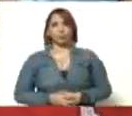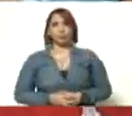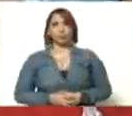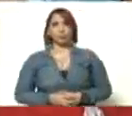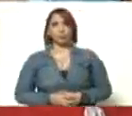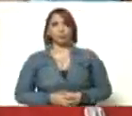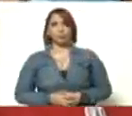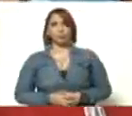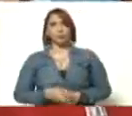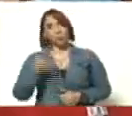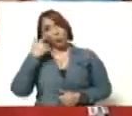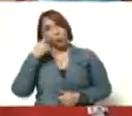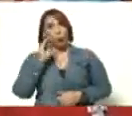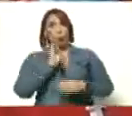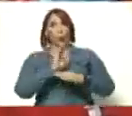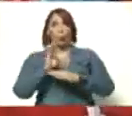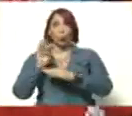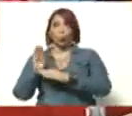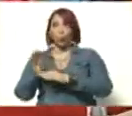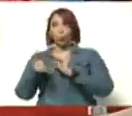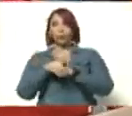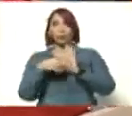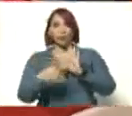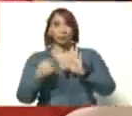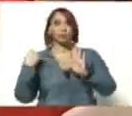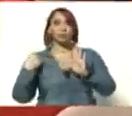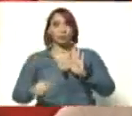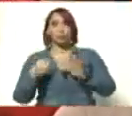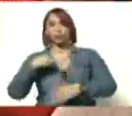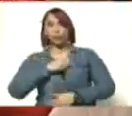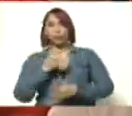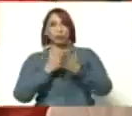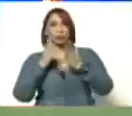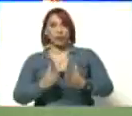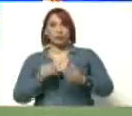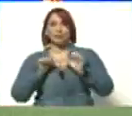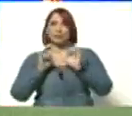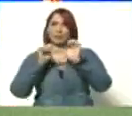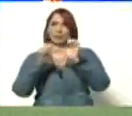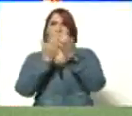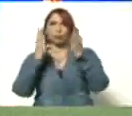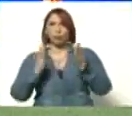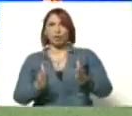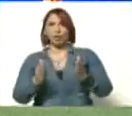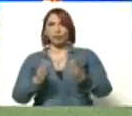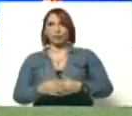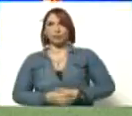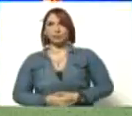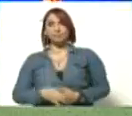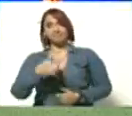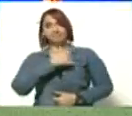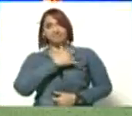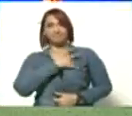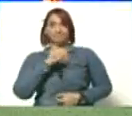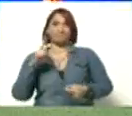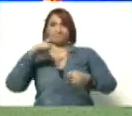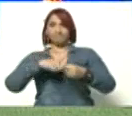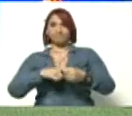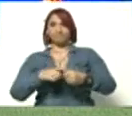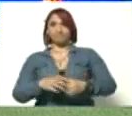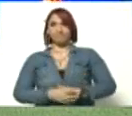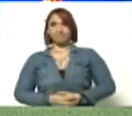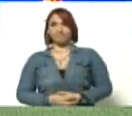el derecho que tienen nuestros estudiantes a proseguir estudiando en una universidad. Así